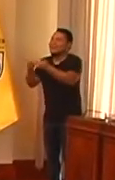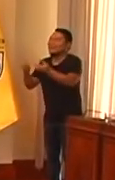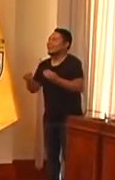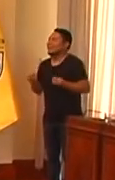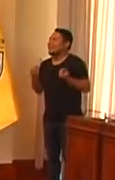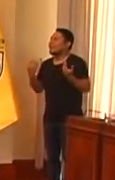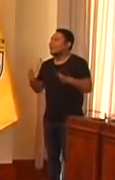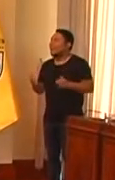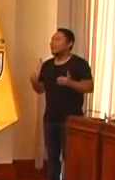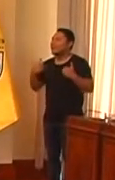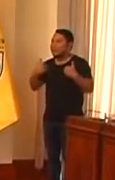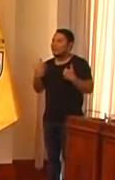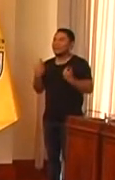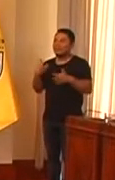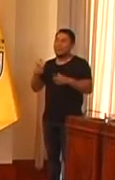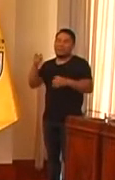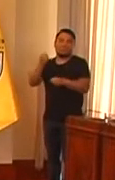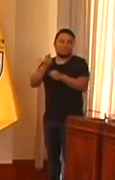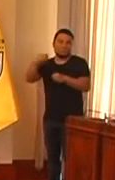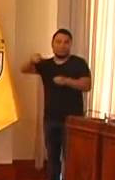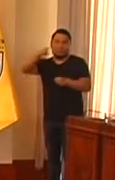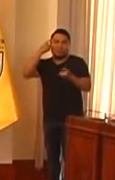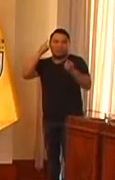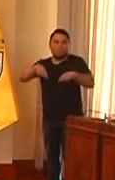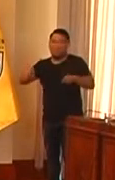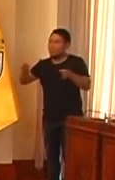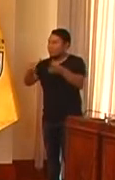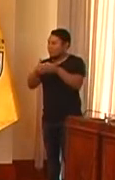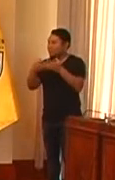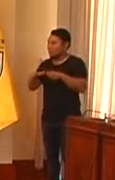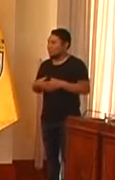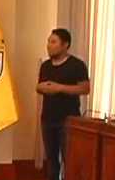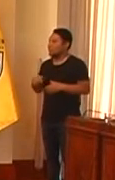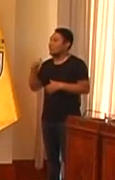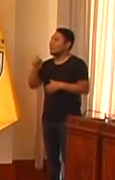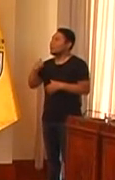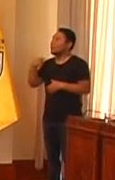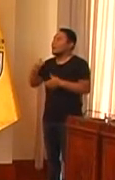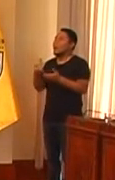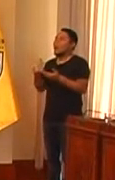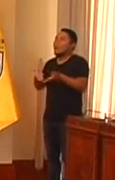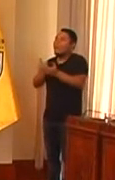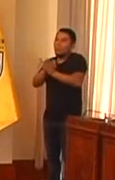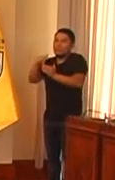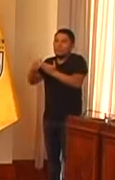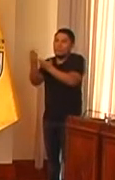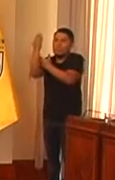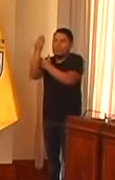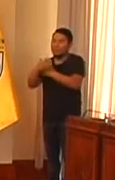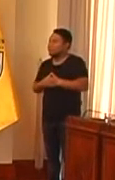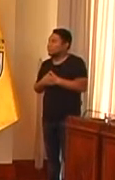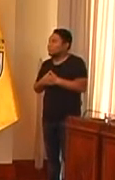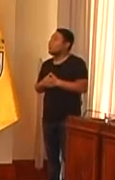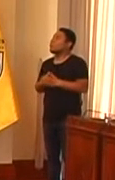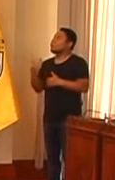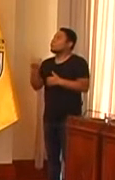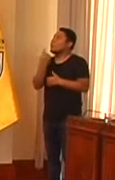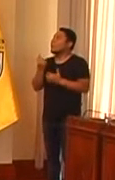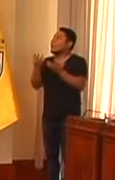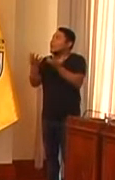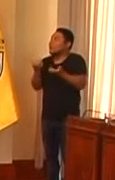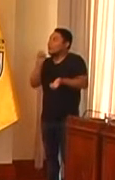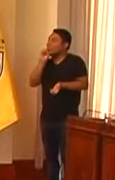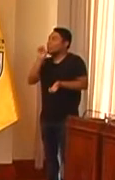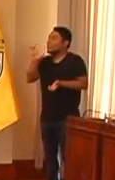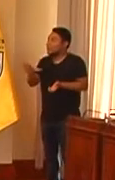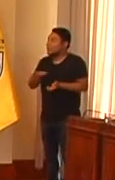con el trabajo previo de las comisiones, lo cual facilita estas decisiones tomadas esta mañana. Solamente quiero finalizar